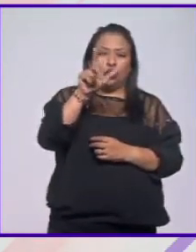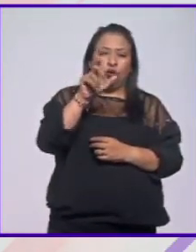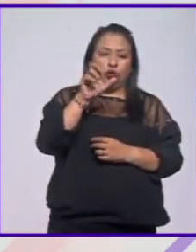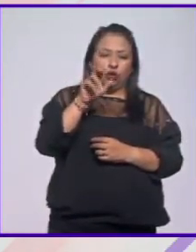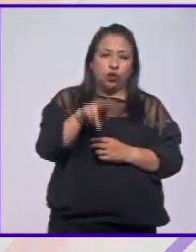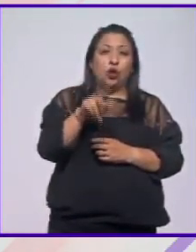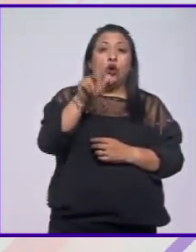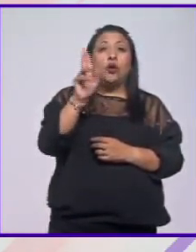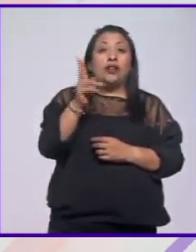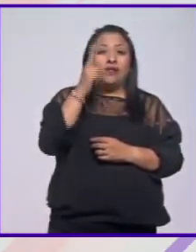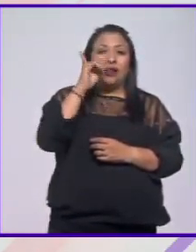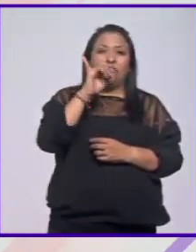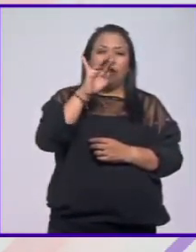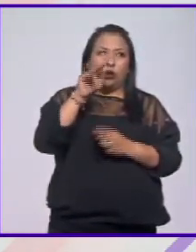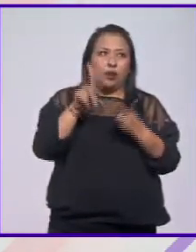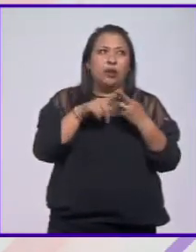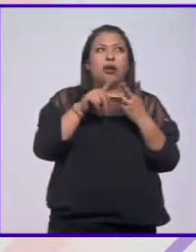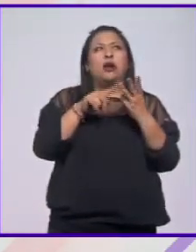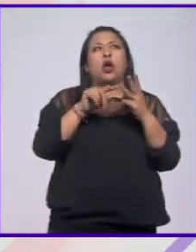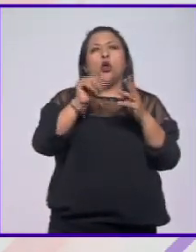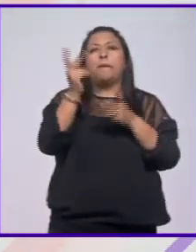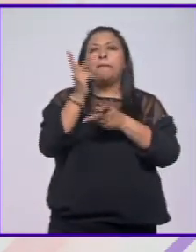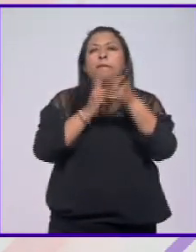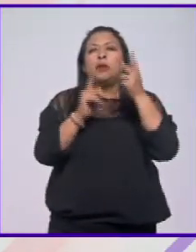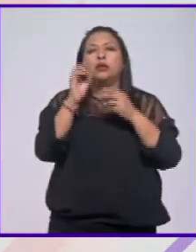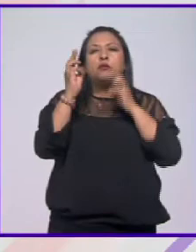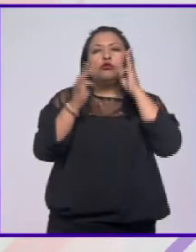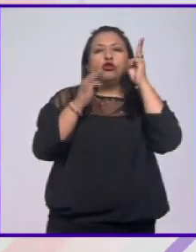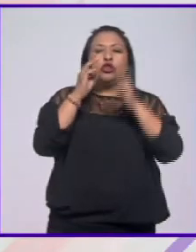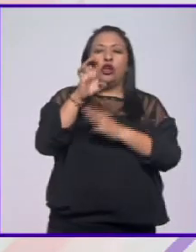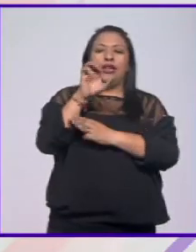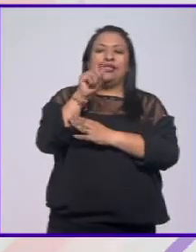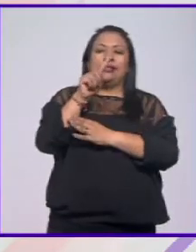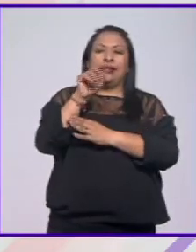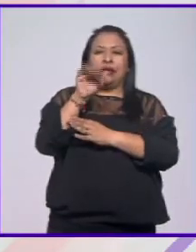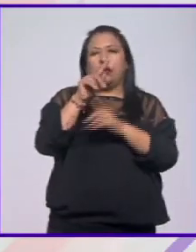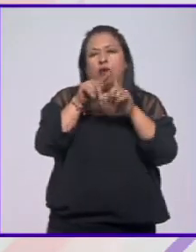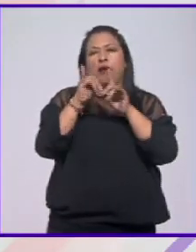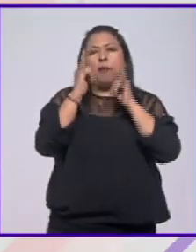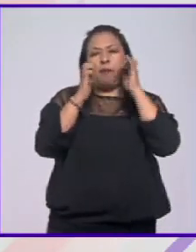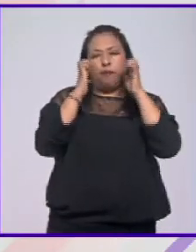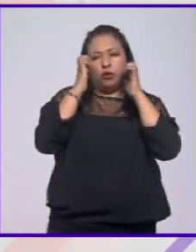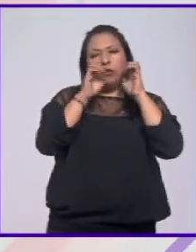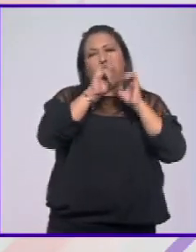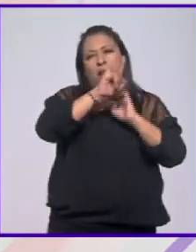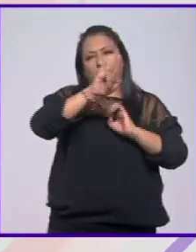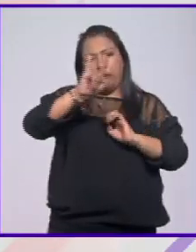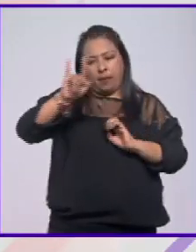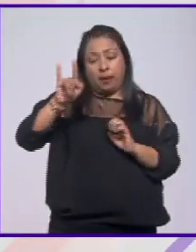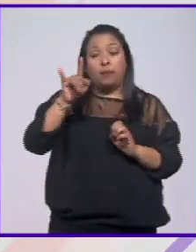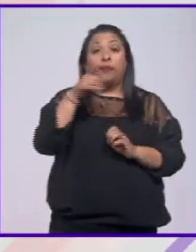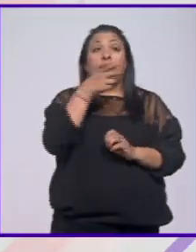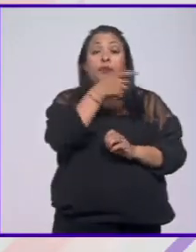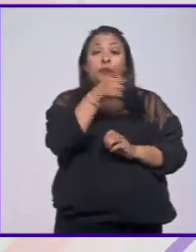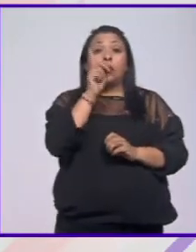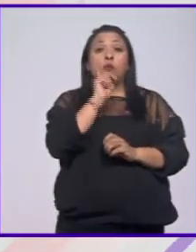la Universidad Iberoamericana y algunos préstamos del Museo del Estanquillo. Ella, en